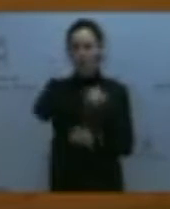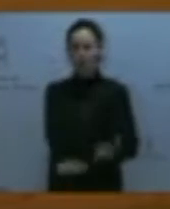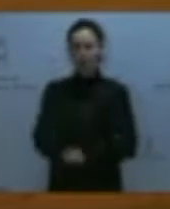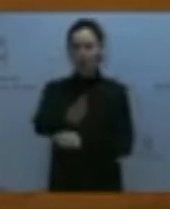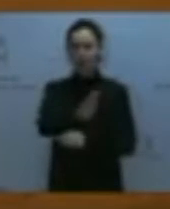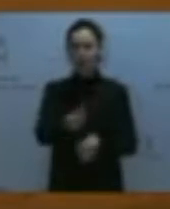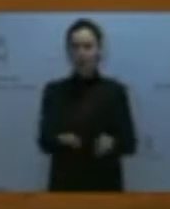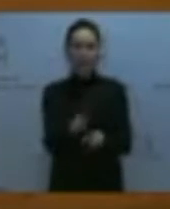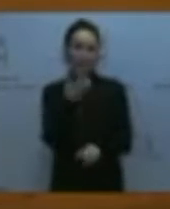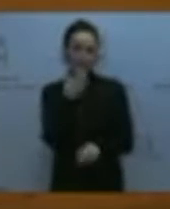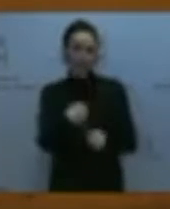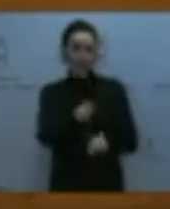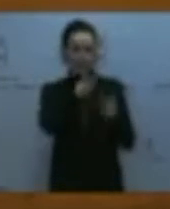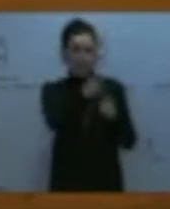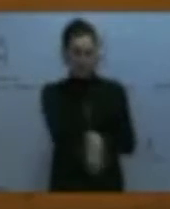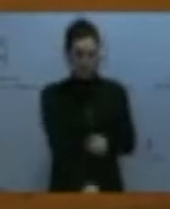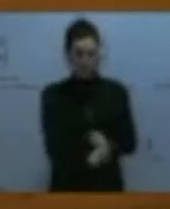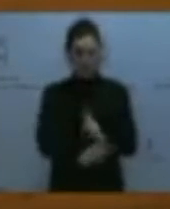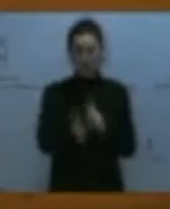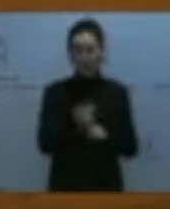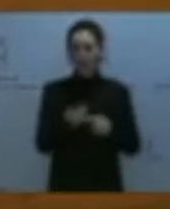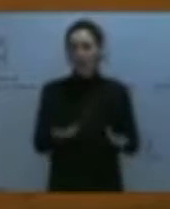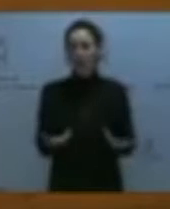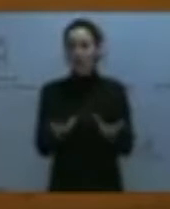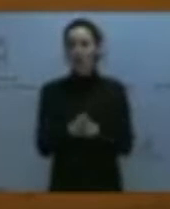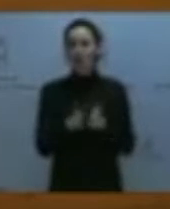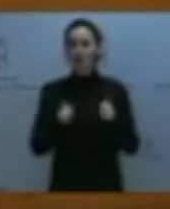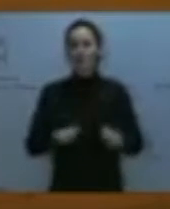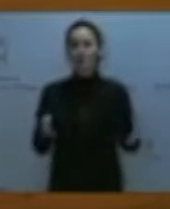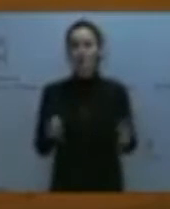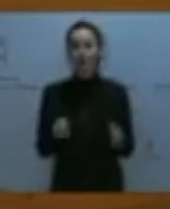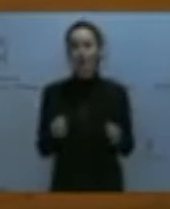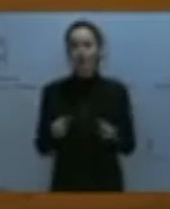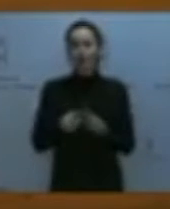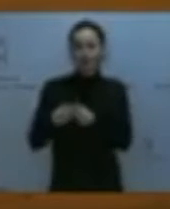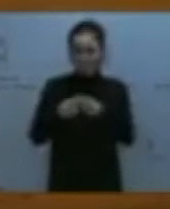la que han conseguido ustedes con la merluza y con los pulpos